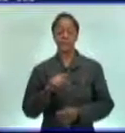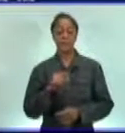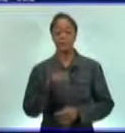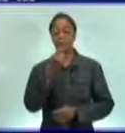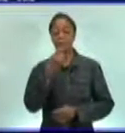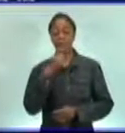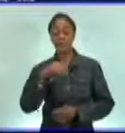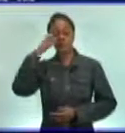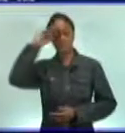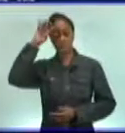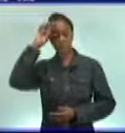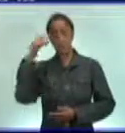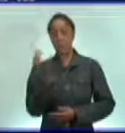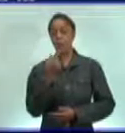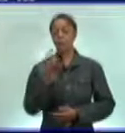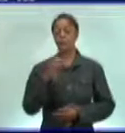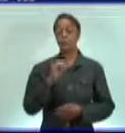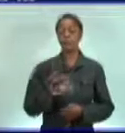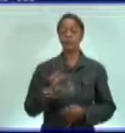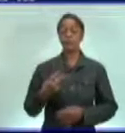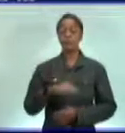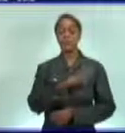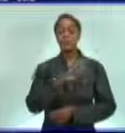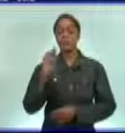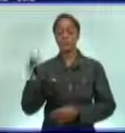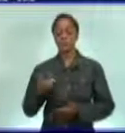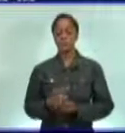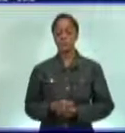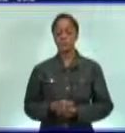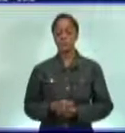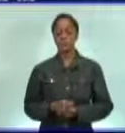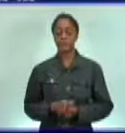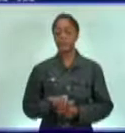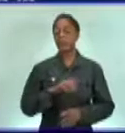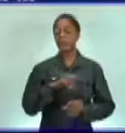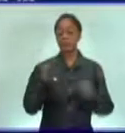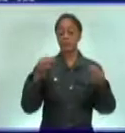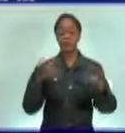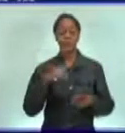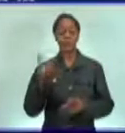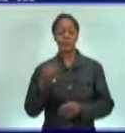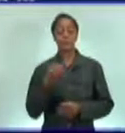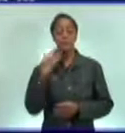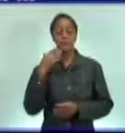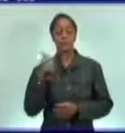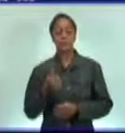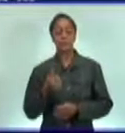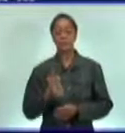medicina cubana uno de los pilares de nuestra revolución. La propaganda es uno de los métodos más